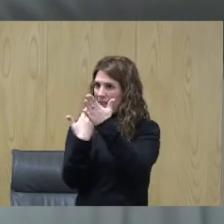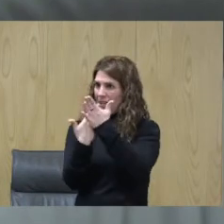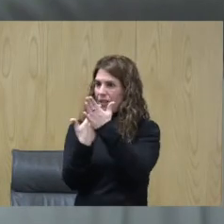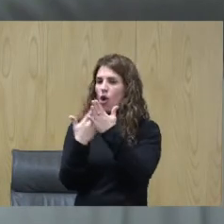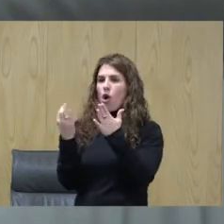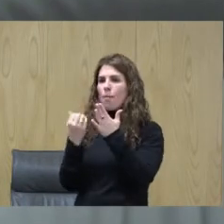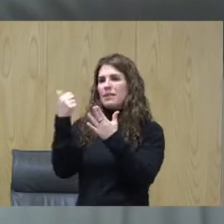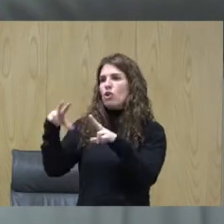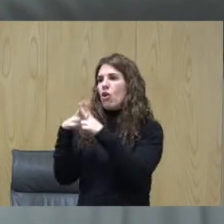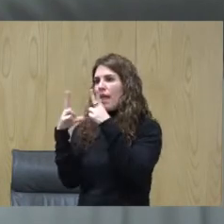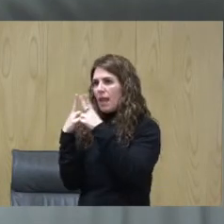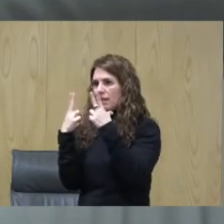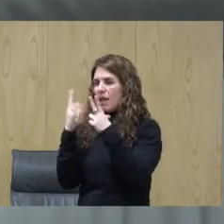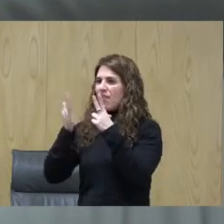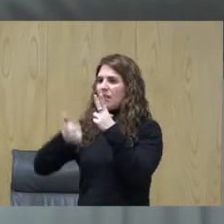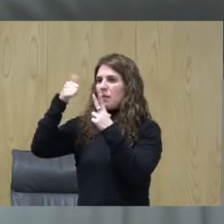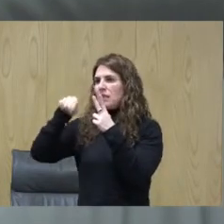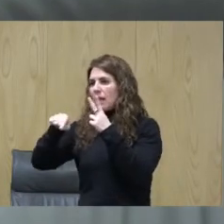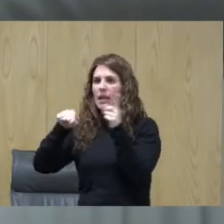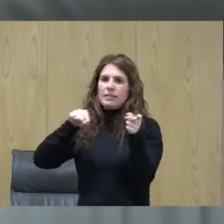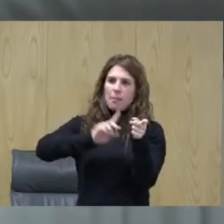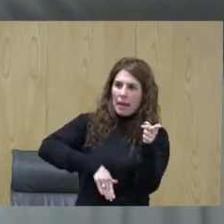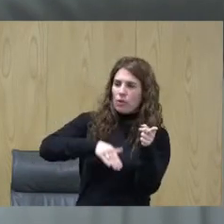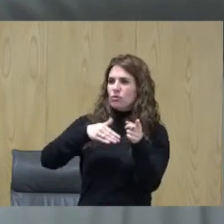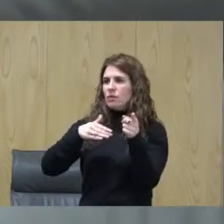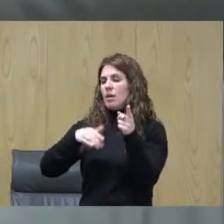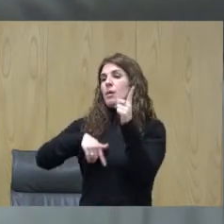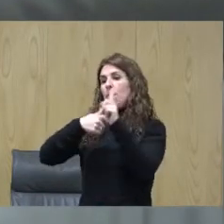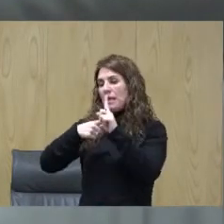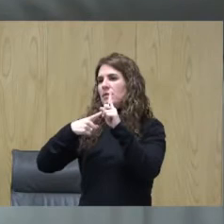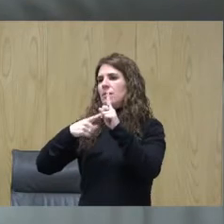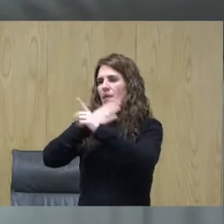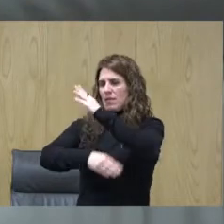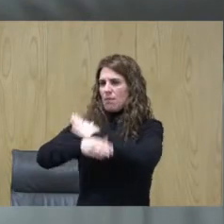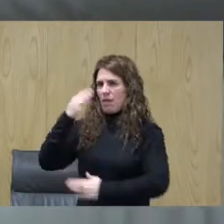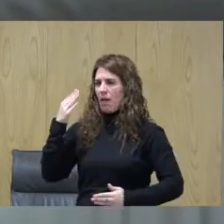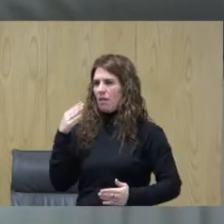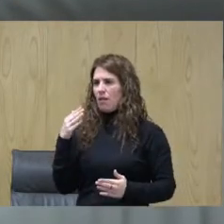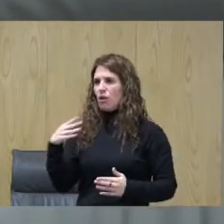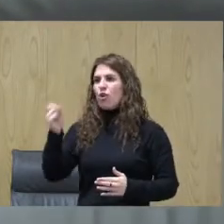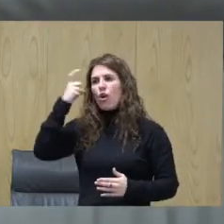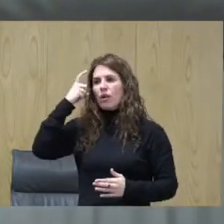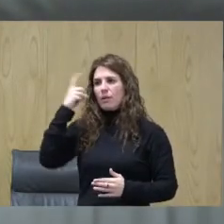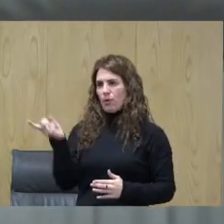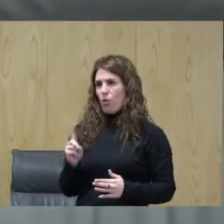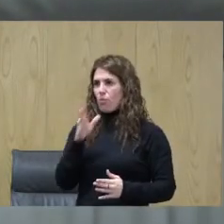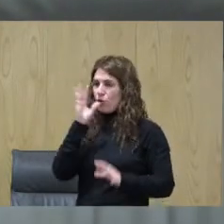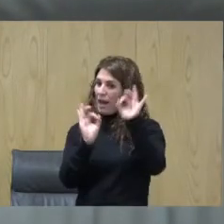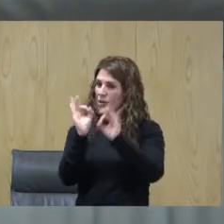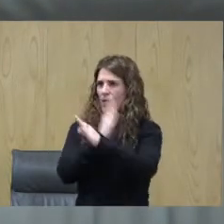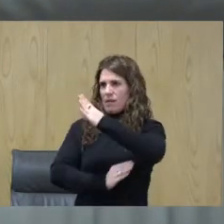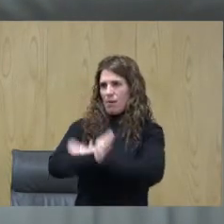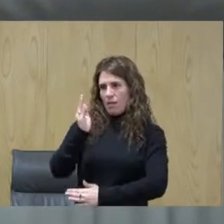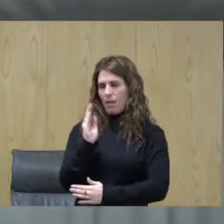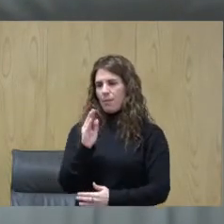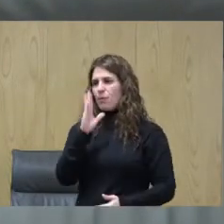a unas personas que a otras, ¿no? Y a eso pues se le suma un grado de discapacidad, ¿no? Ese grado de autonomía, y no solamente el cognitivo, ¿no? Por eso hemos visto, por